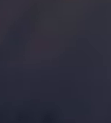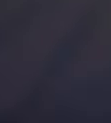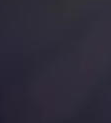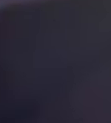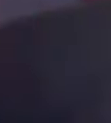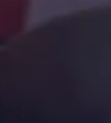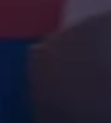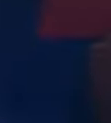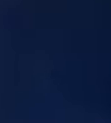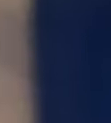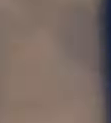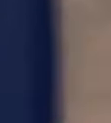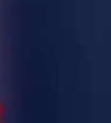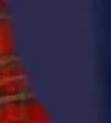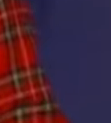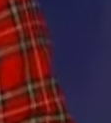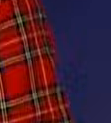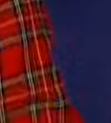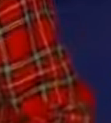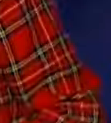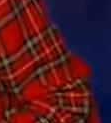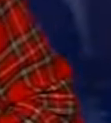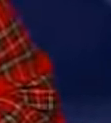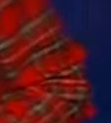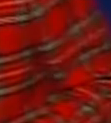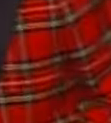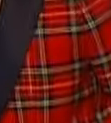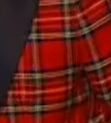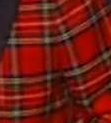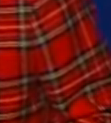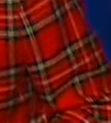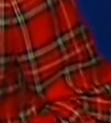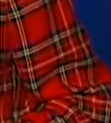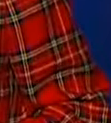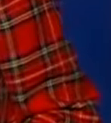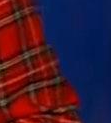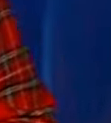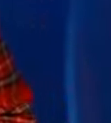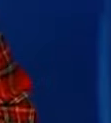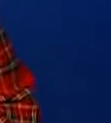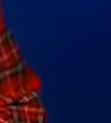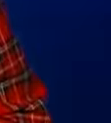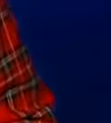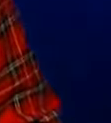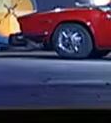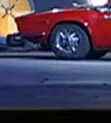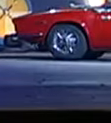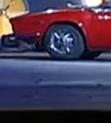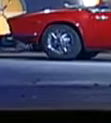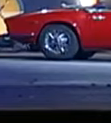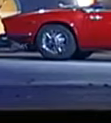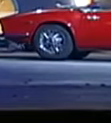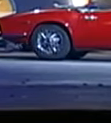el propio escenario, dar la bienvenida. Señor alcalde, buenas noches. Bienvenido. Primer teniente de alcalde, buenas